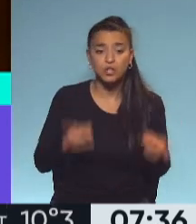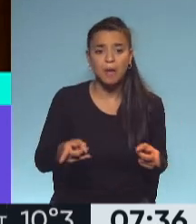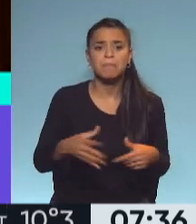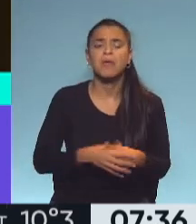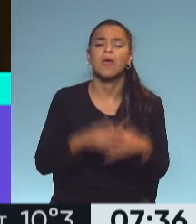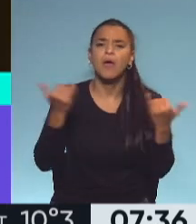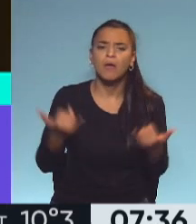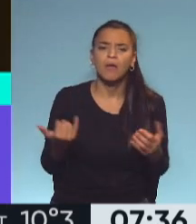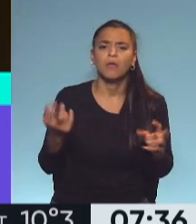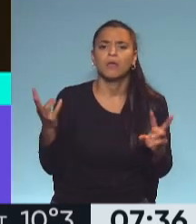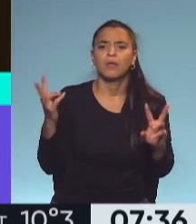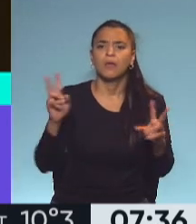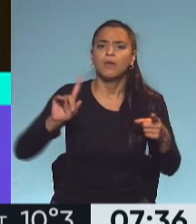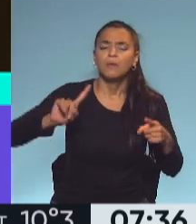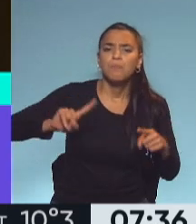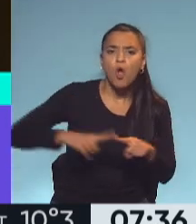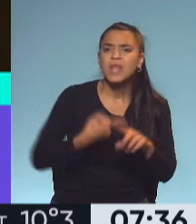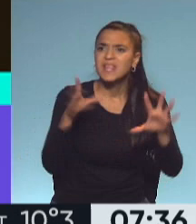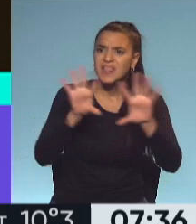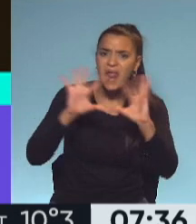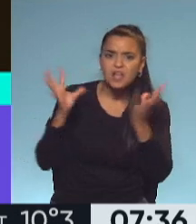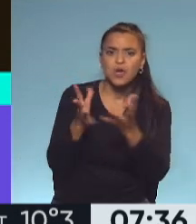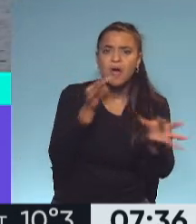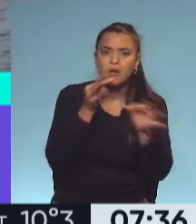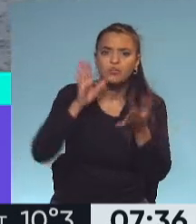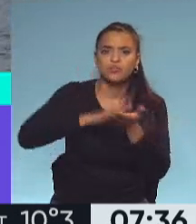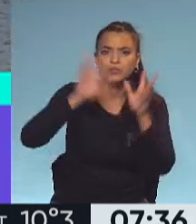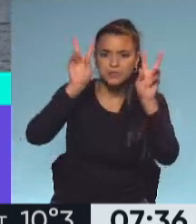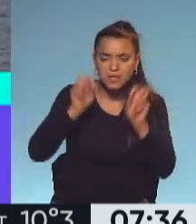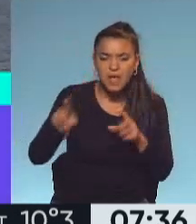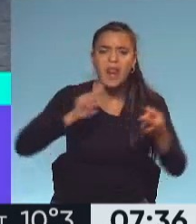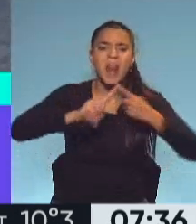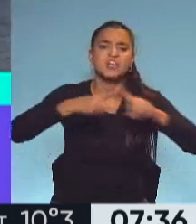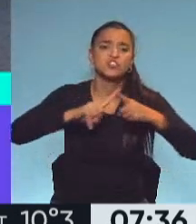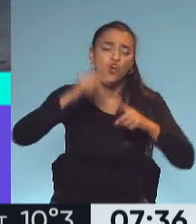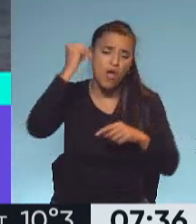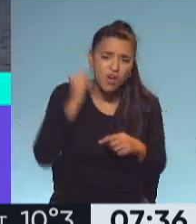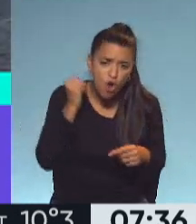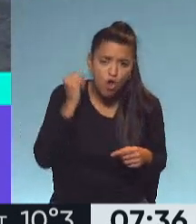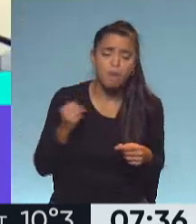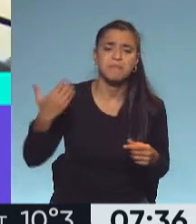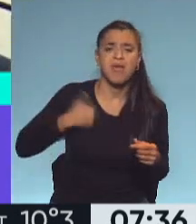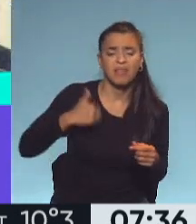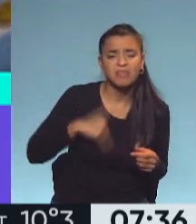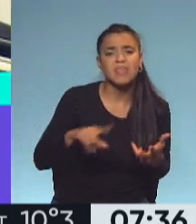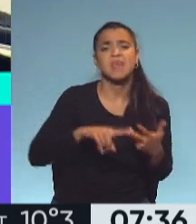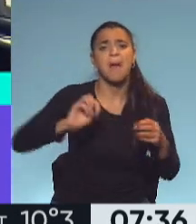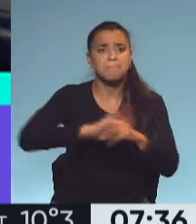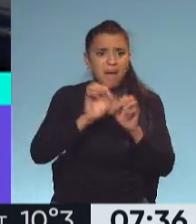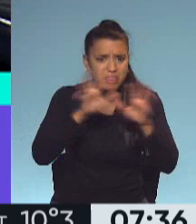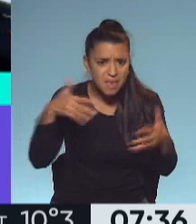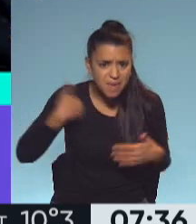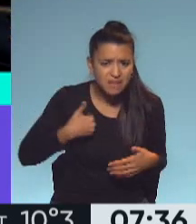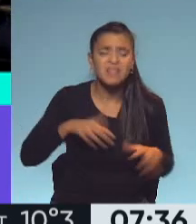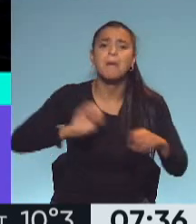abarcó prácticamente toda la política internacional, la relación, la economía de la Argentina, la pandemia en Argentina, la pandemia